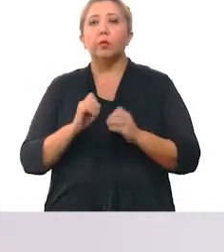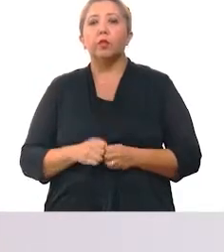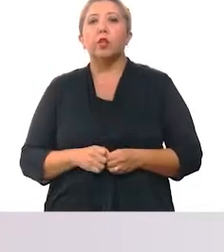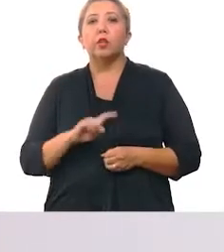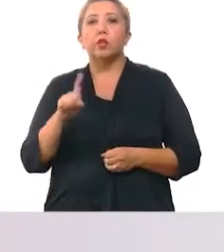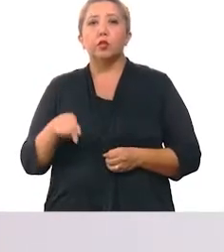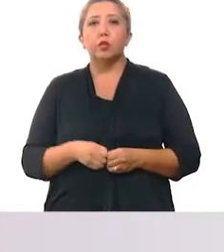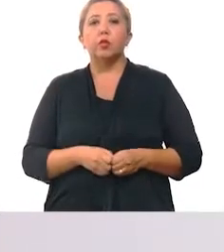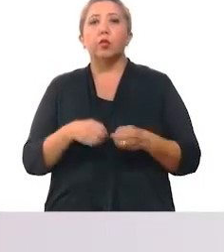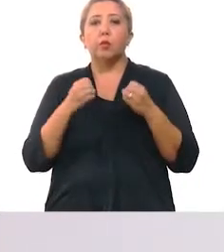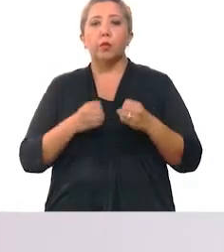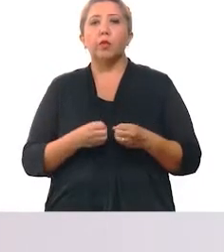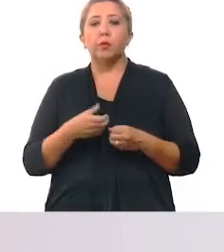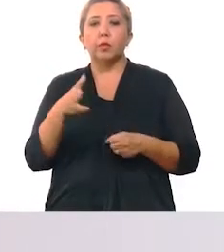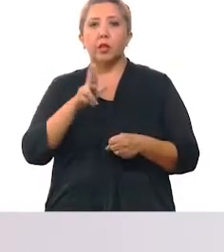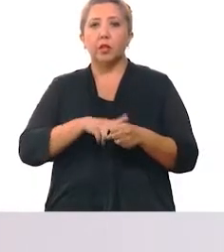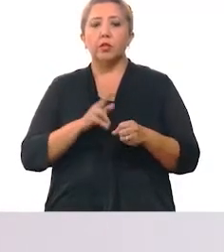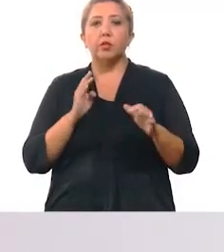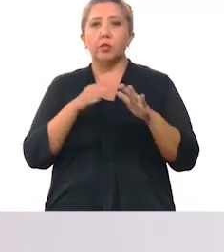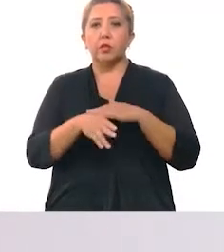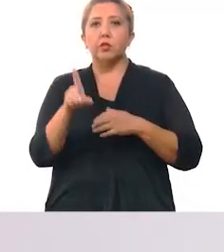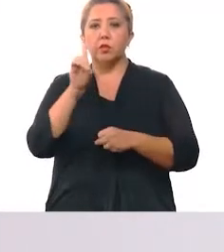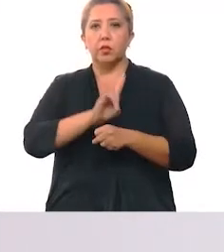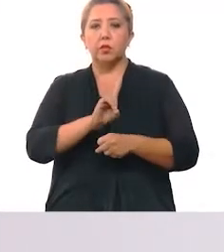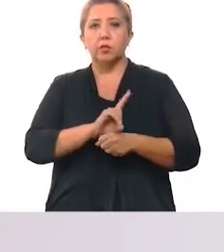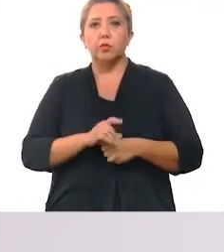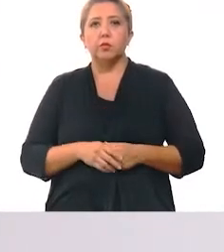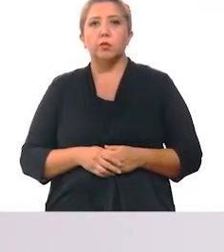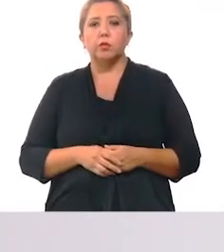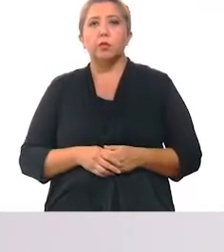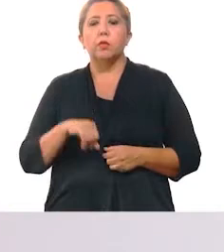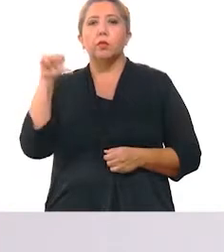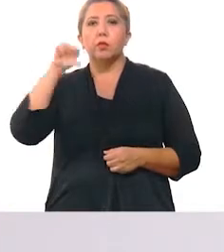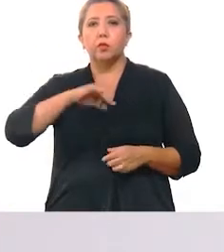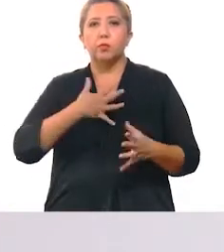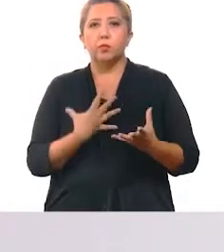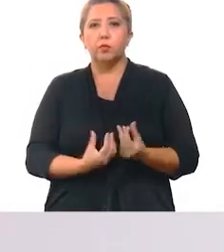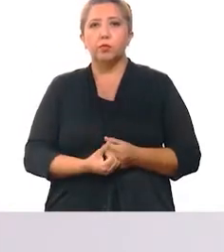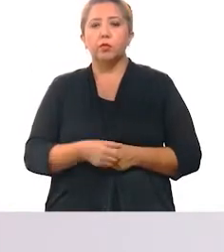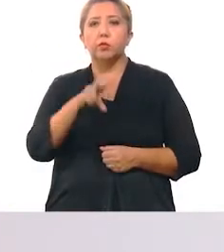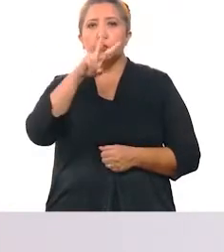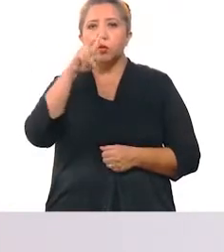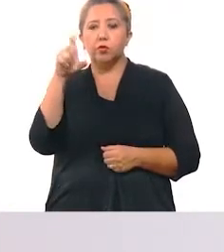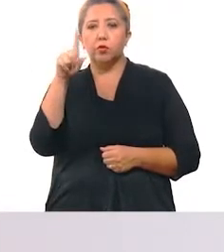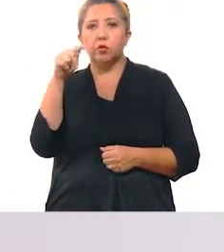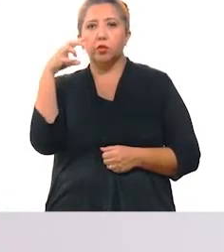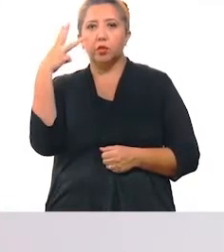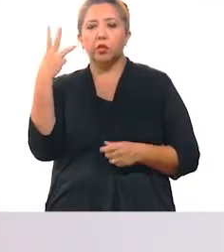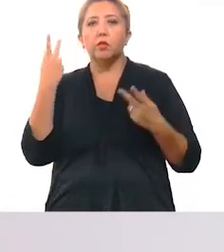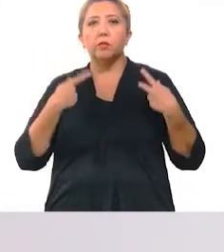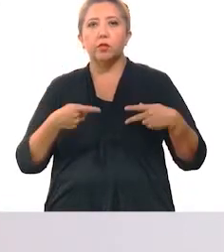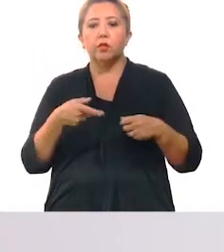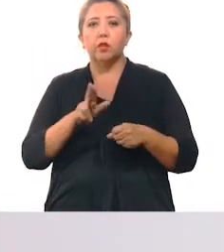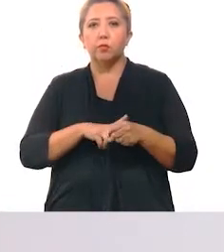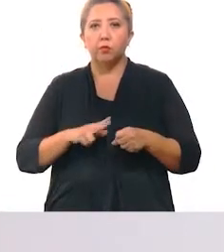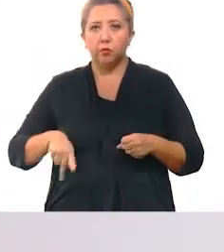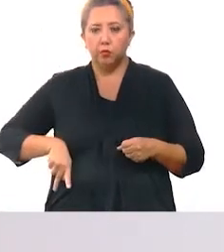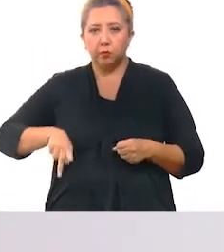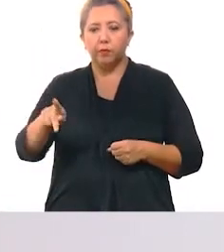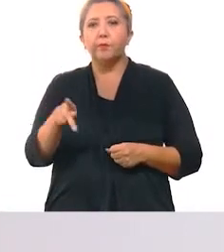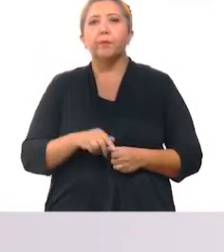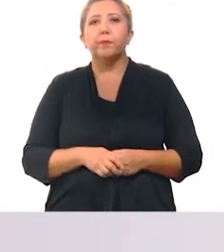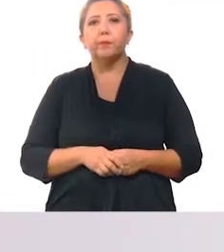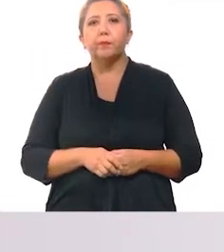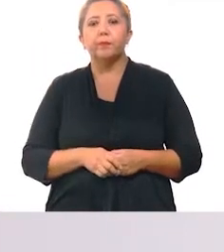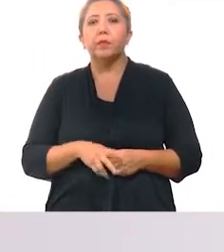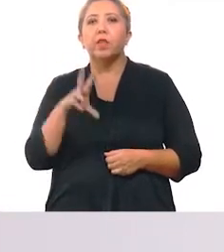datos más importantes son la ocupación hospitalaria y los ingresos diarios. El día de hoy tenemos 273 pacientes en hospitales públicos.